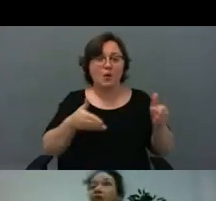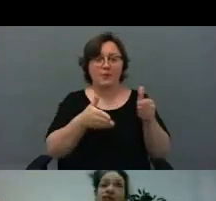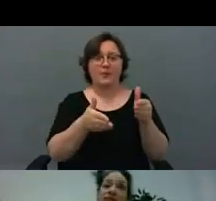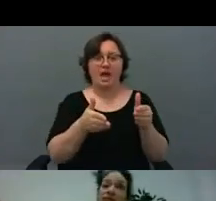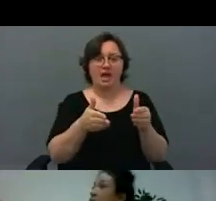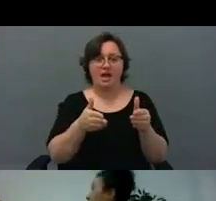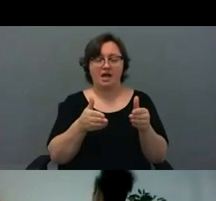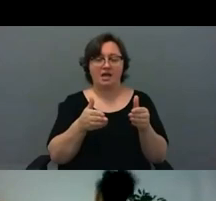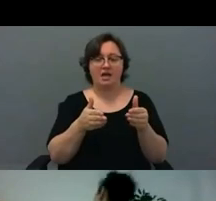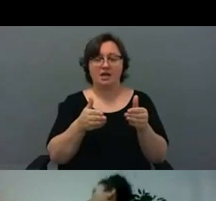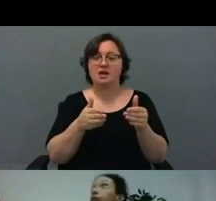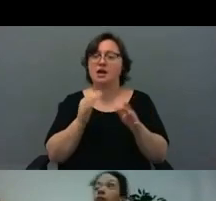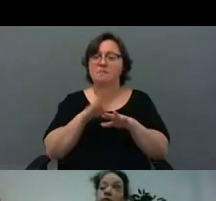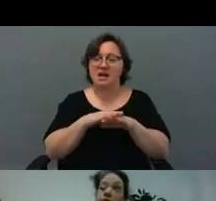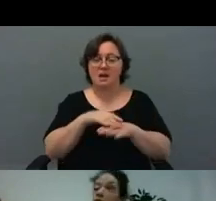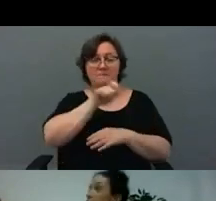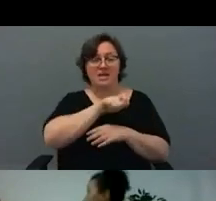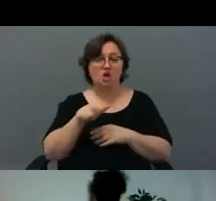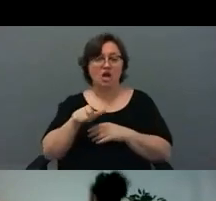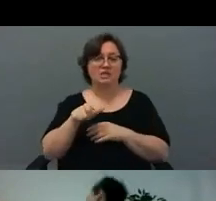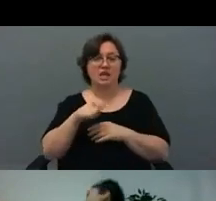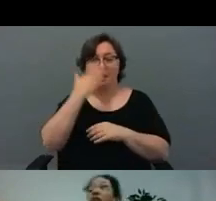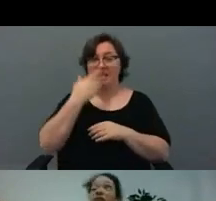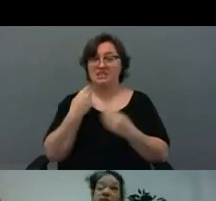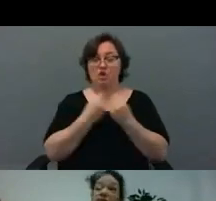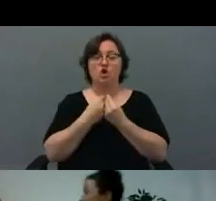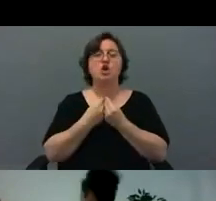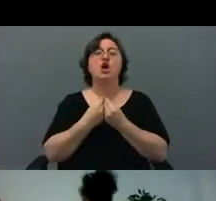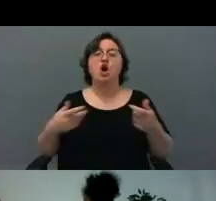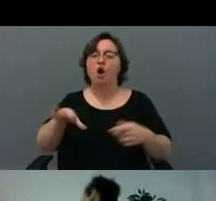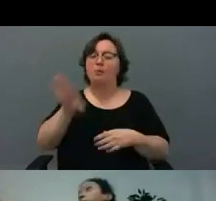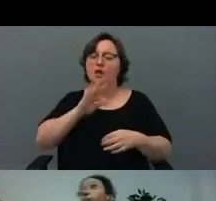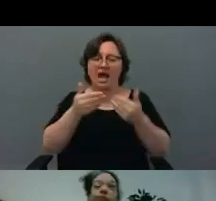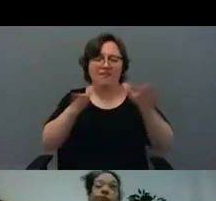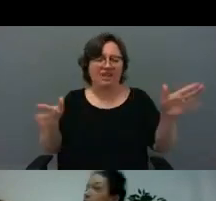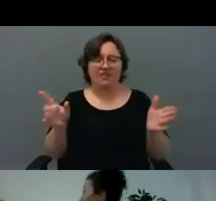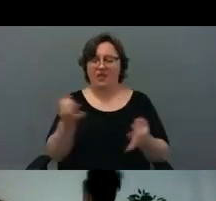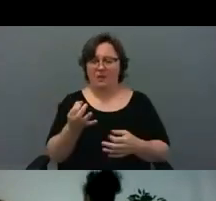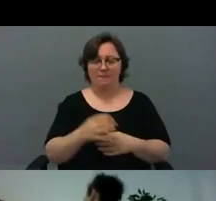abrir necesariamente para las personas con parálisis cerebral.